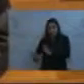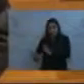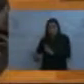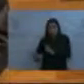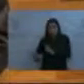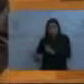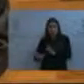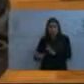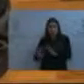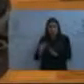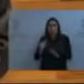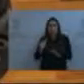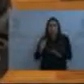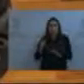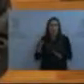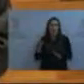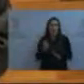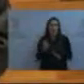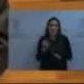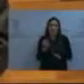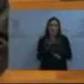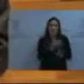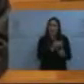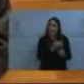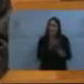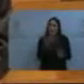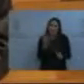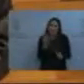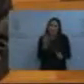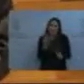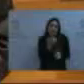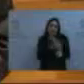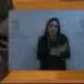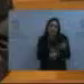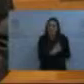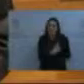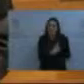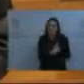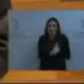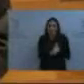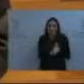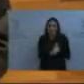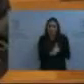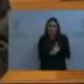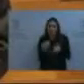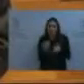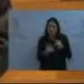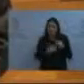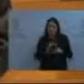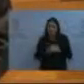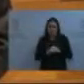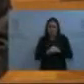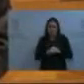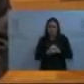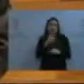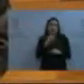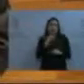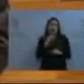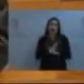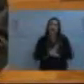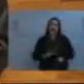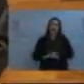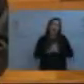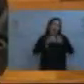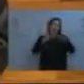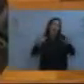apellidos deberían de servir para algo y tendría sentido cumplirlas. Y este es un ejemplo claro de